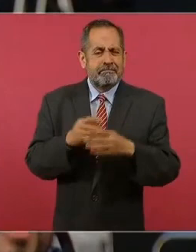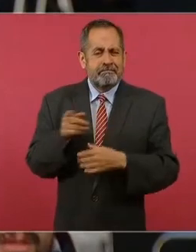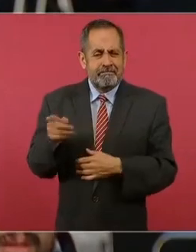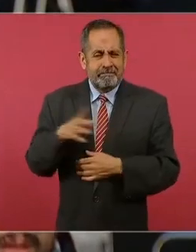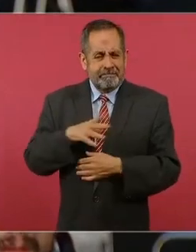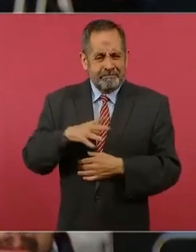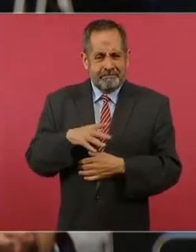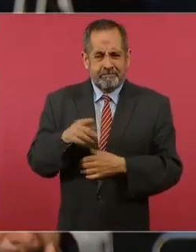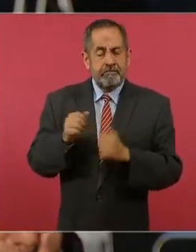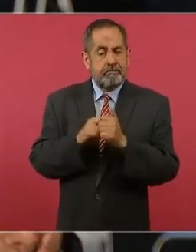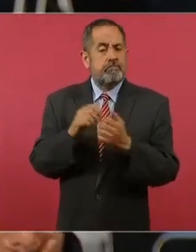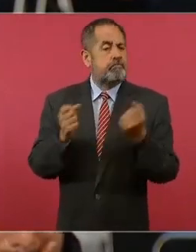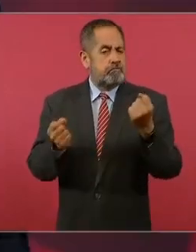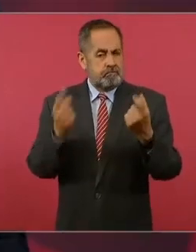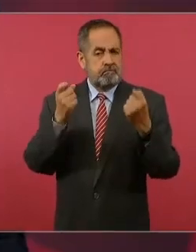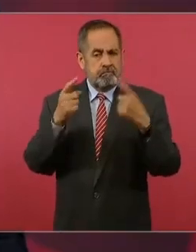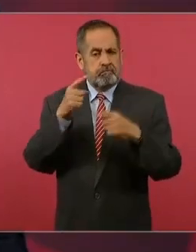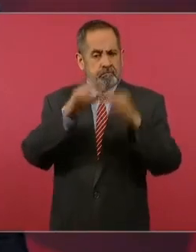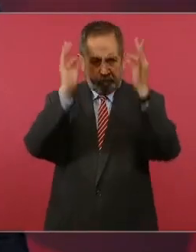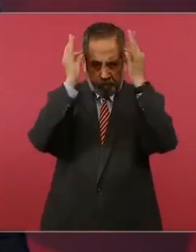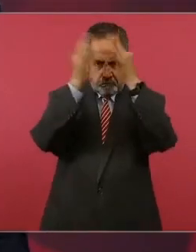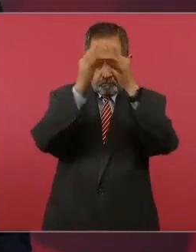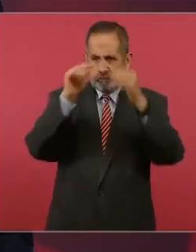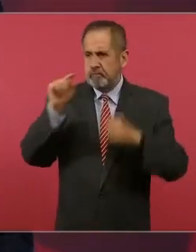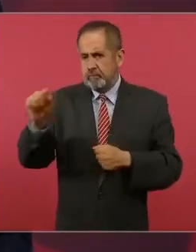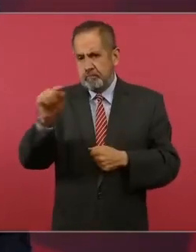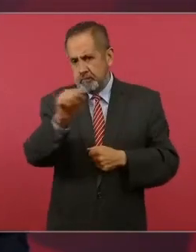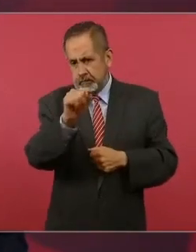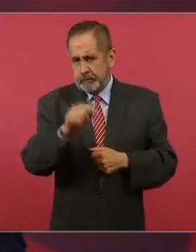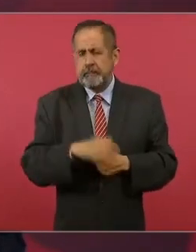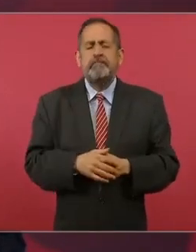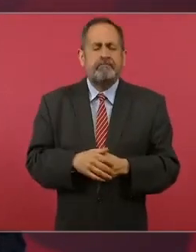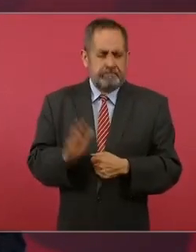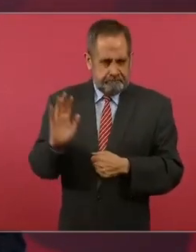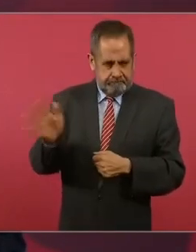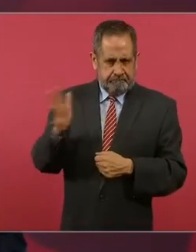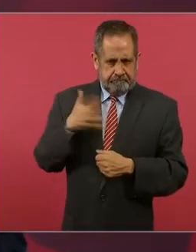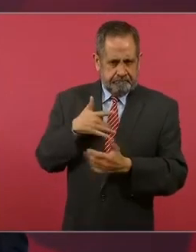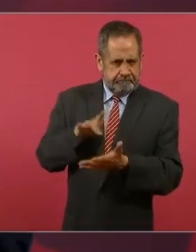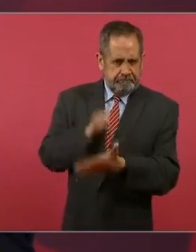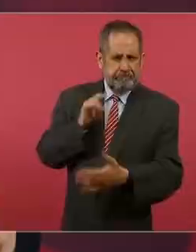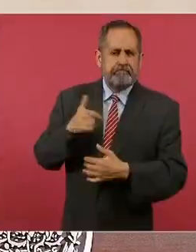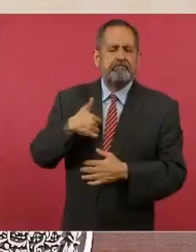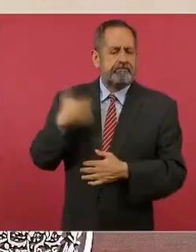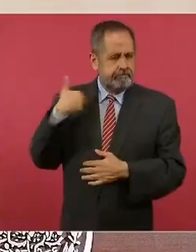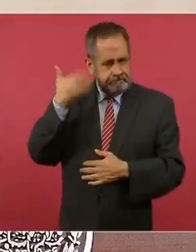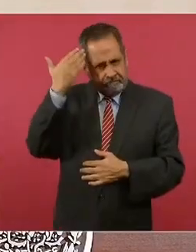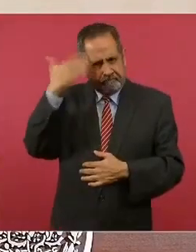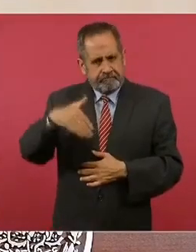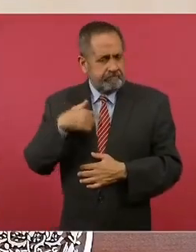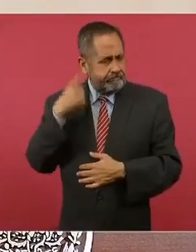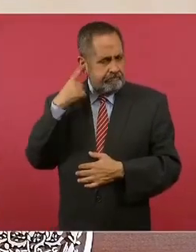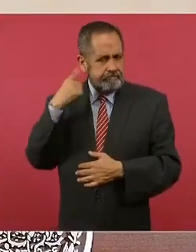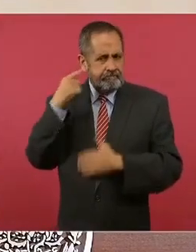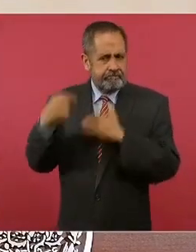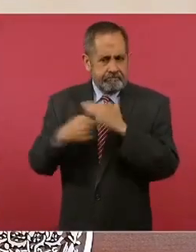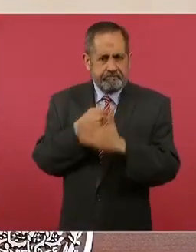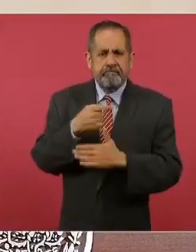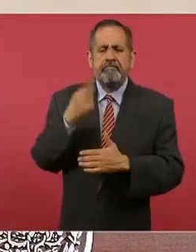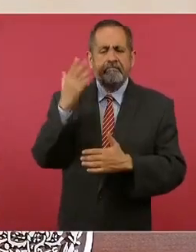que existen en algunas aduanas, que ya tenemos nosotros noticias, o sea,